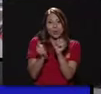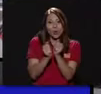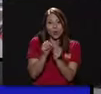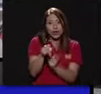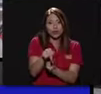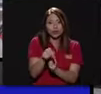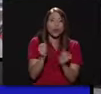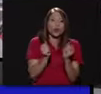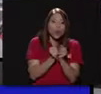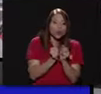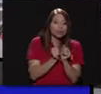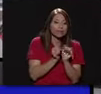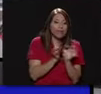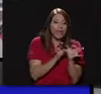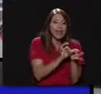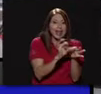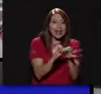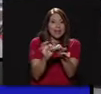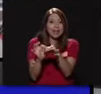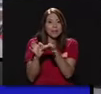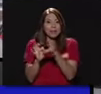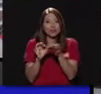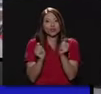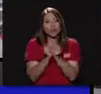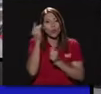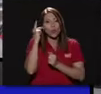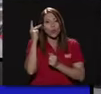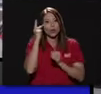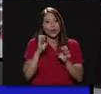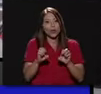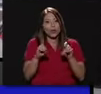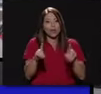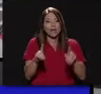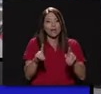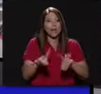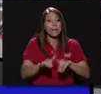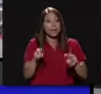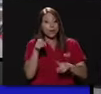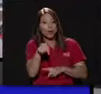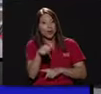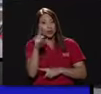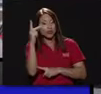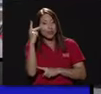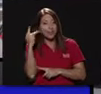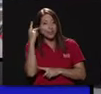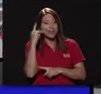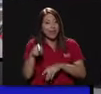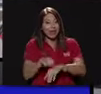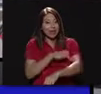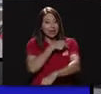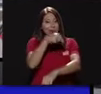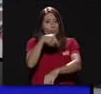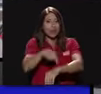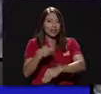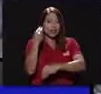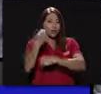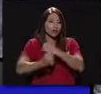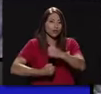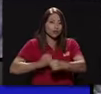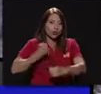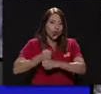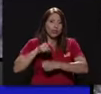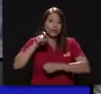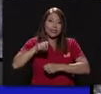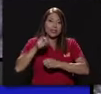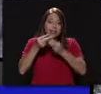con encadenamientos, con la política educativa y demás, pero eso es una política, digamos, de largo plazo, de muchos años,